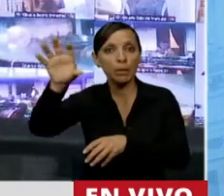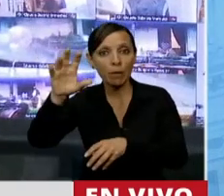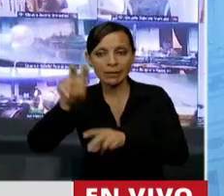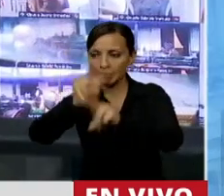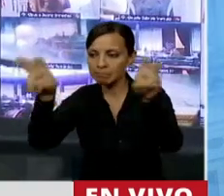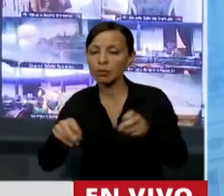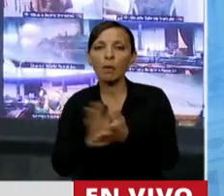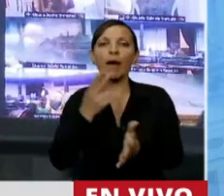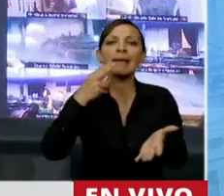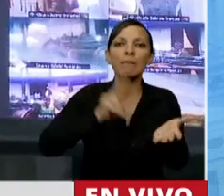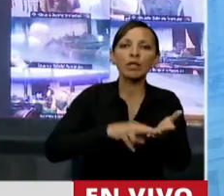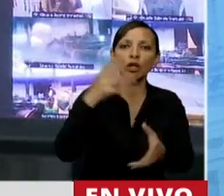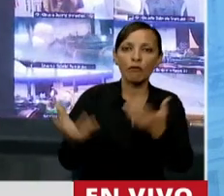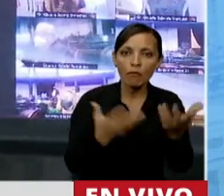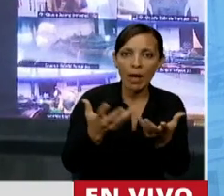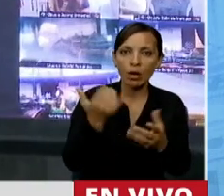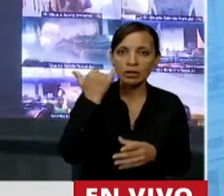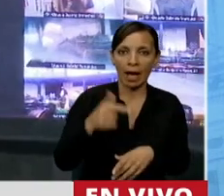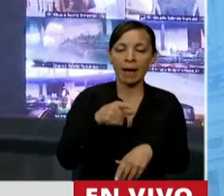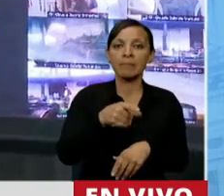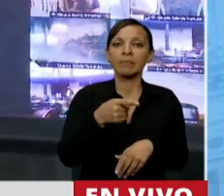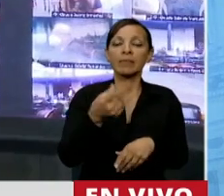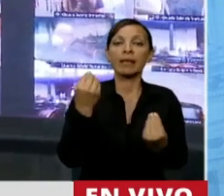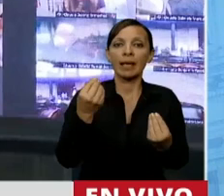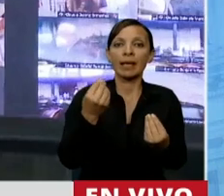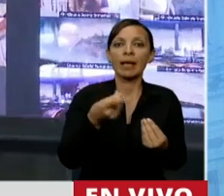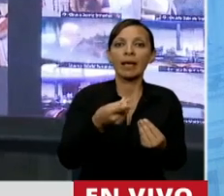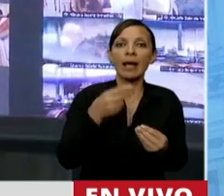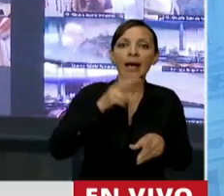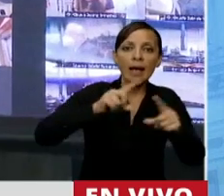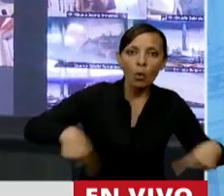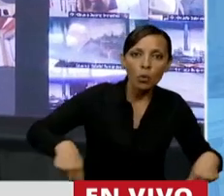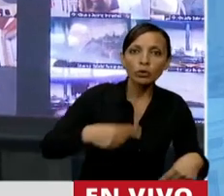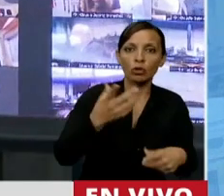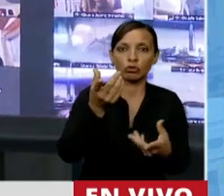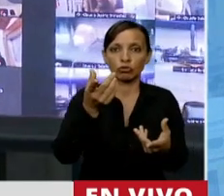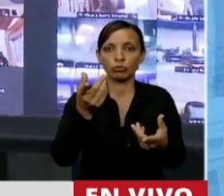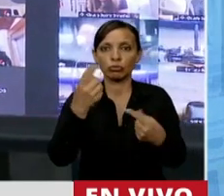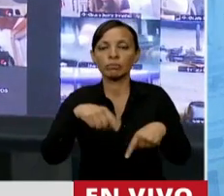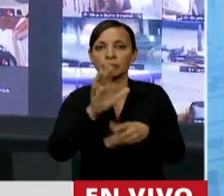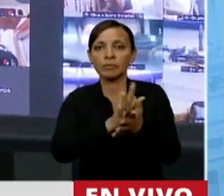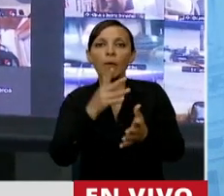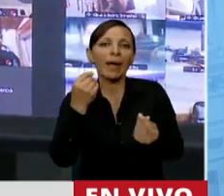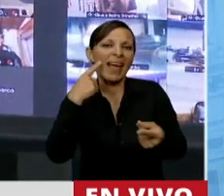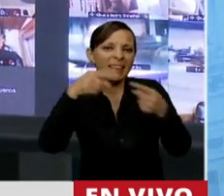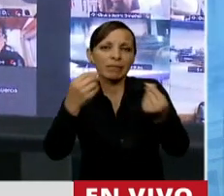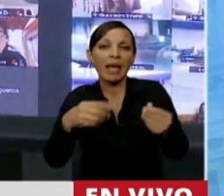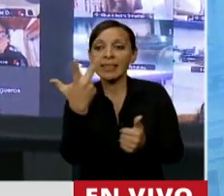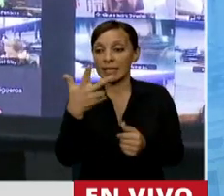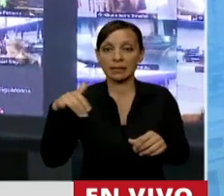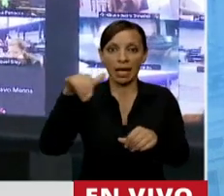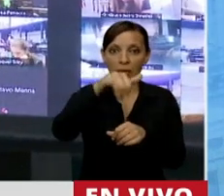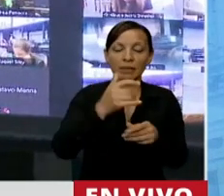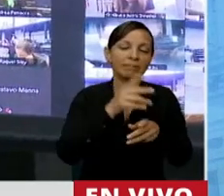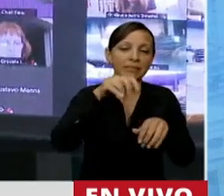respecto al impuesto del fuego una suma increíble de recursos, pero que no servía para nada, porque en definitiva tenemos los tres aviones gigantes de